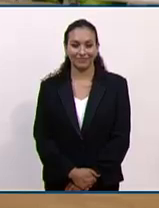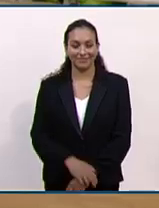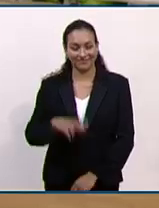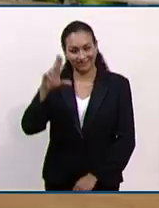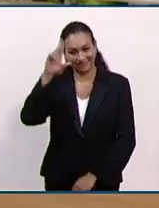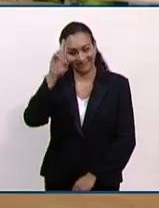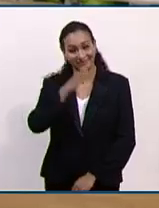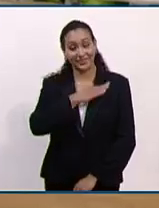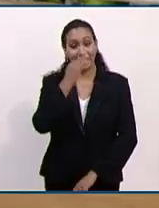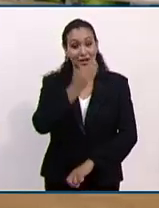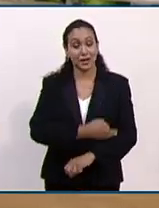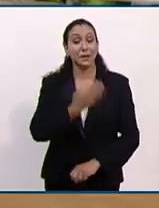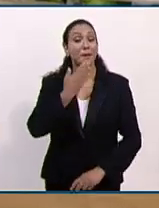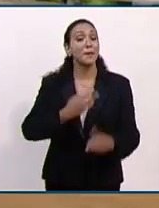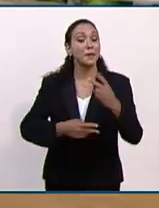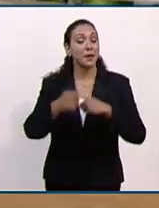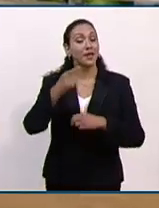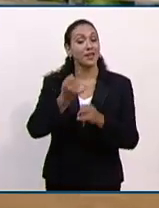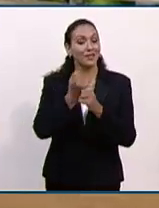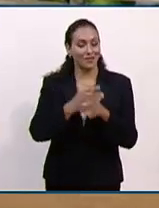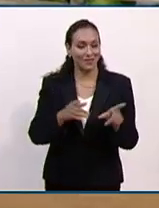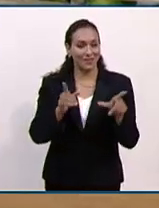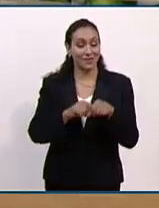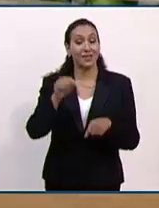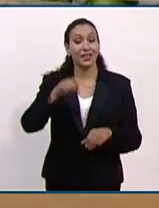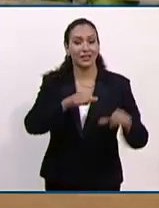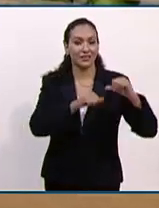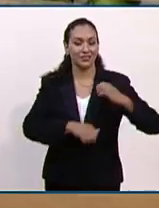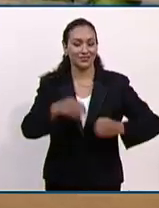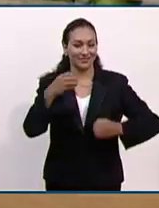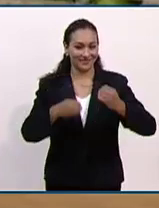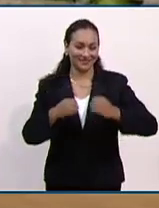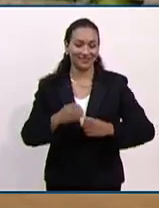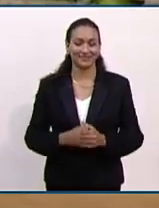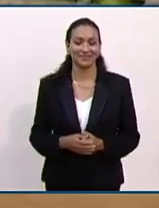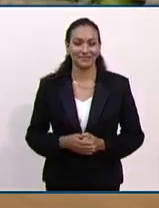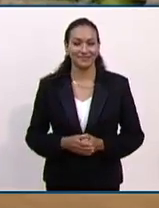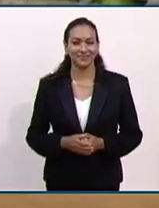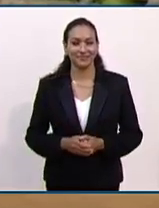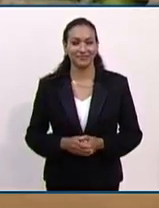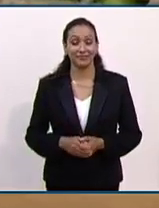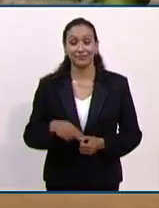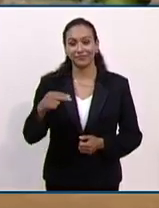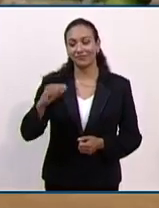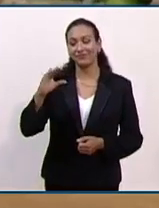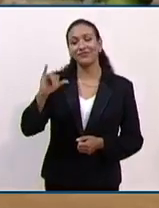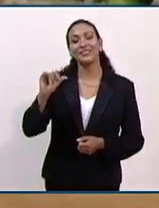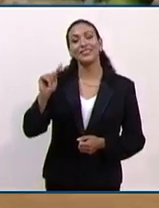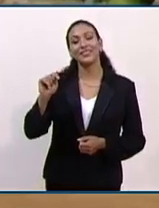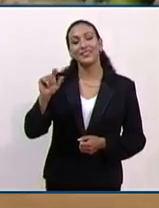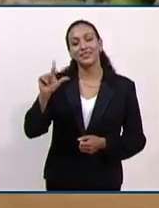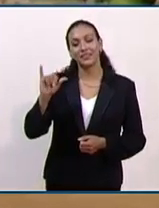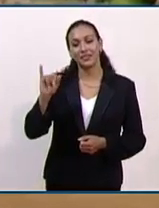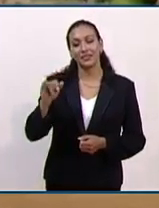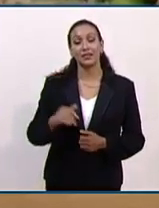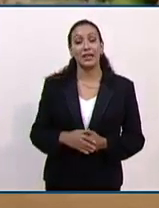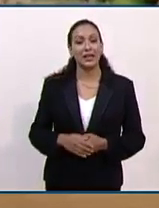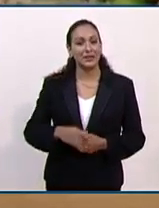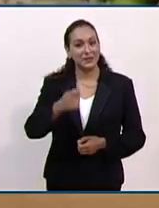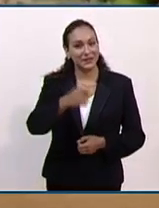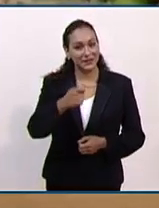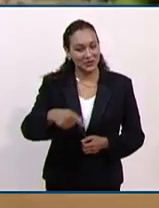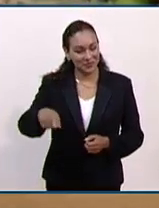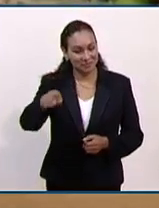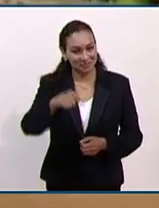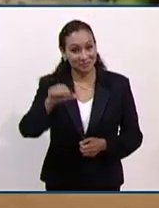Muy buenas tardes, bienvenidos al corte informativo del canal del Poder Judicial de la Federación. Soy Citlali Pérez y tengo el gusto de saludarlos